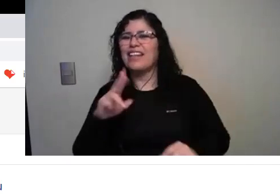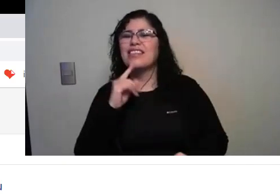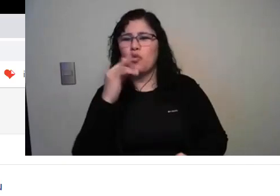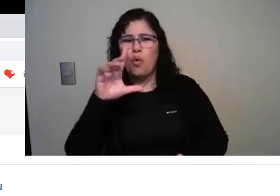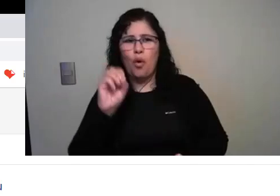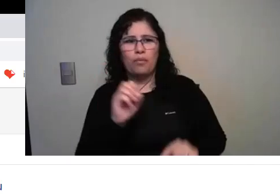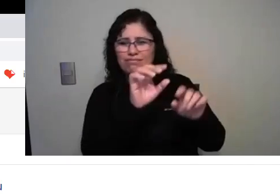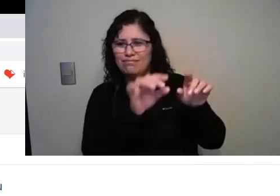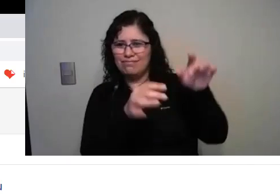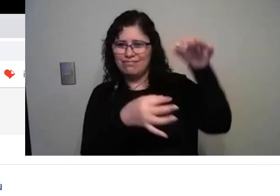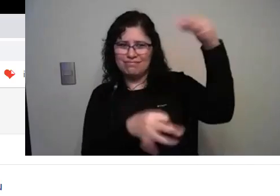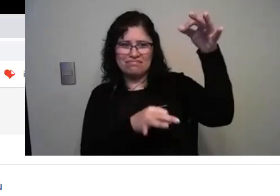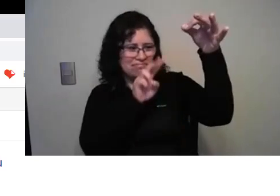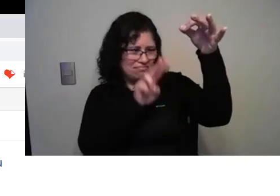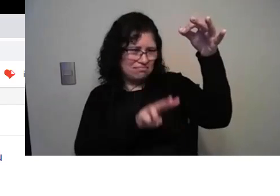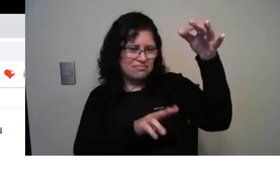del buscador de Google.